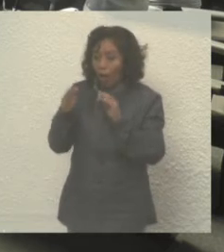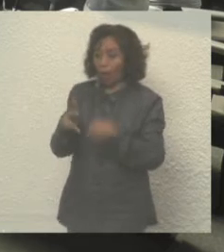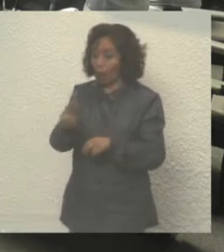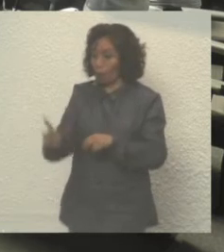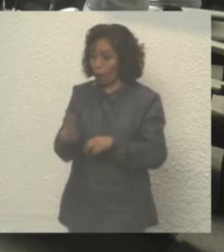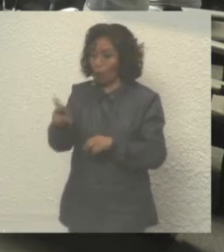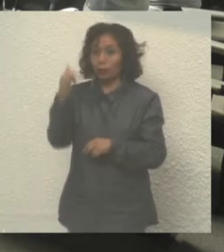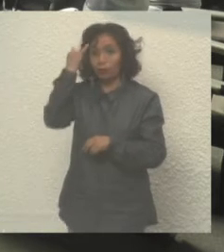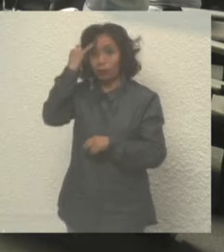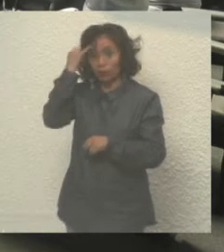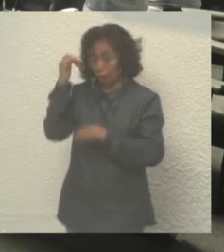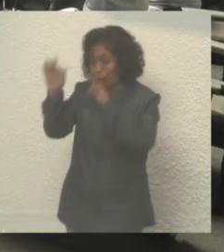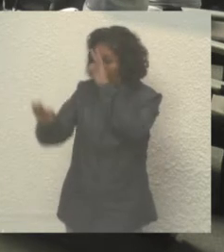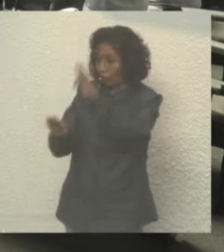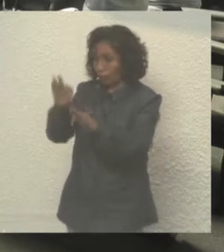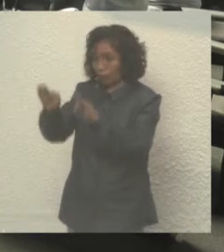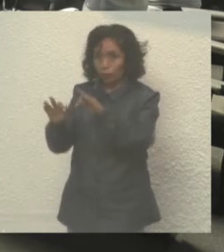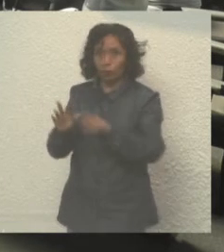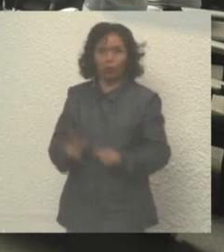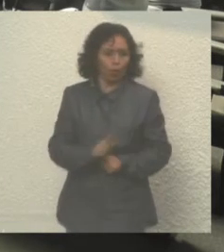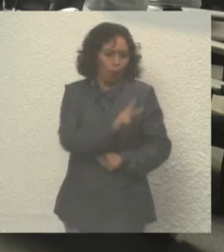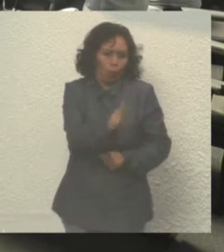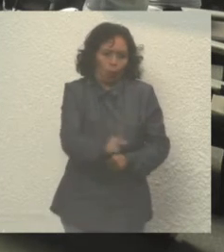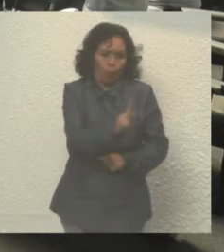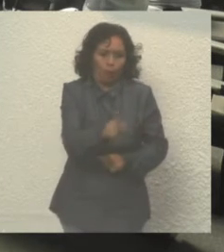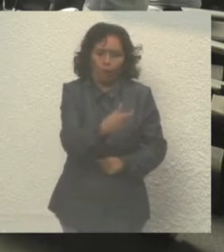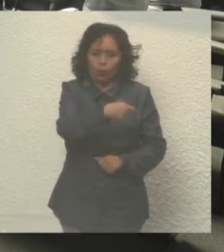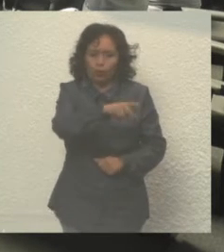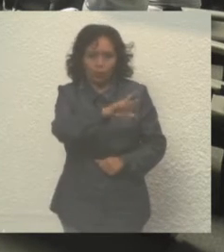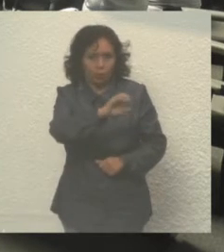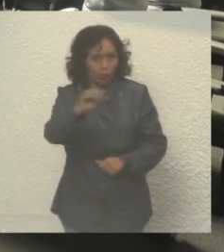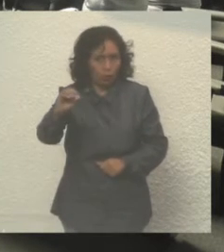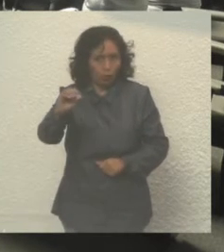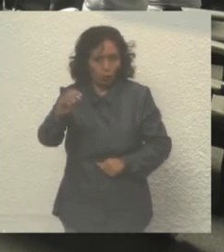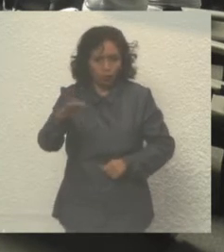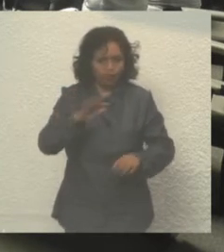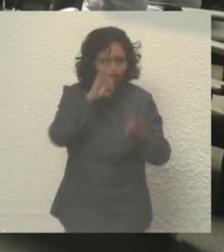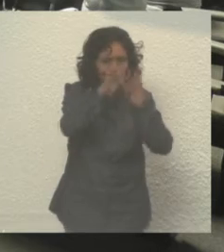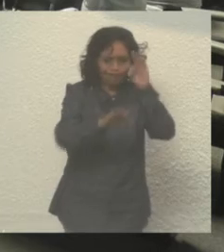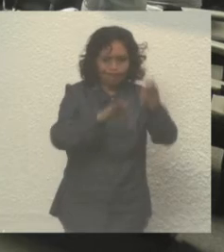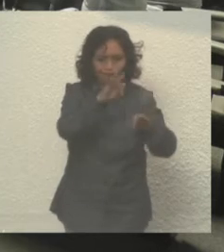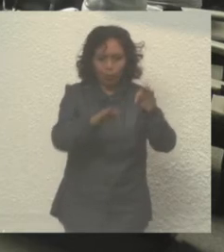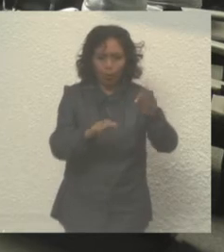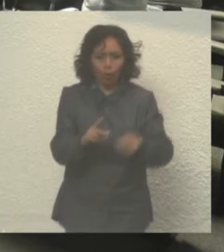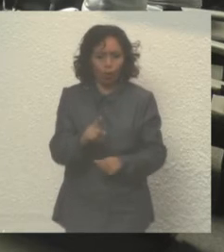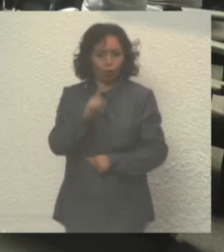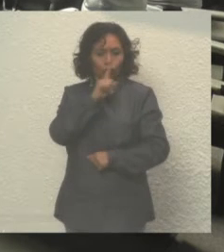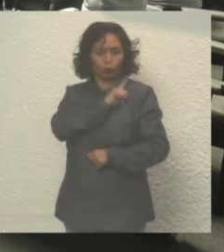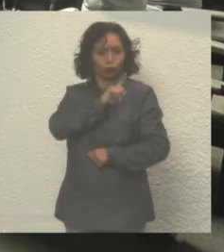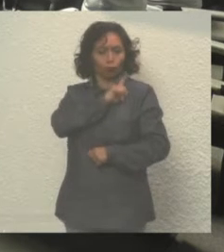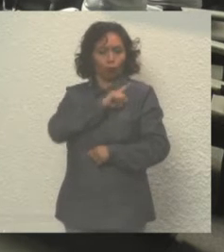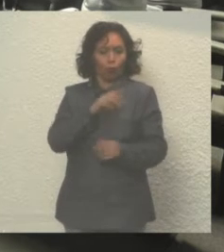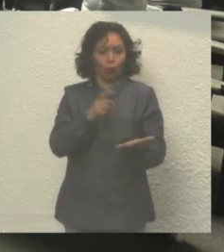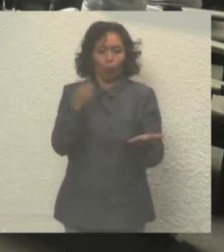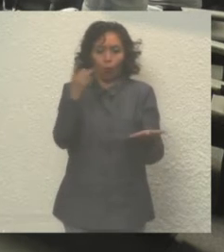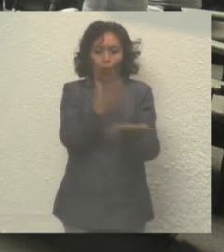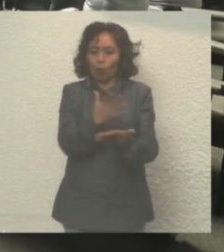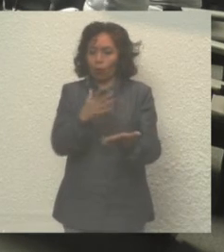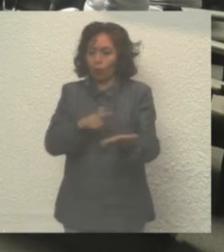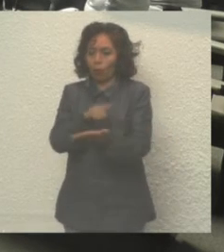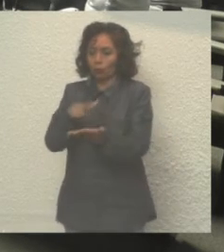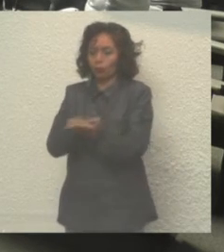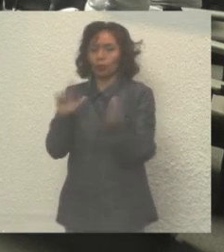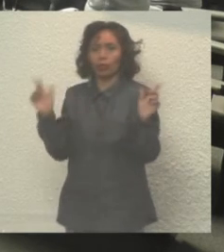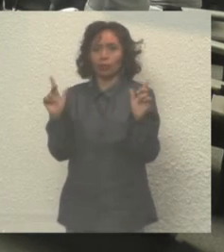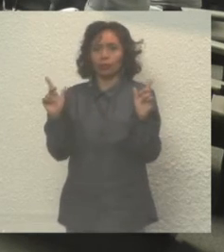pueblos indígenas, como a la población de todo Quintana Roo, no puede hacerse solo desde algunos espacios. Es una